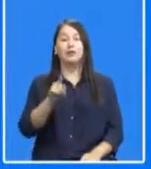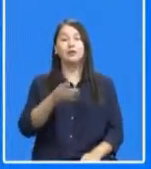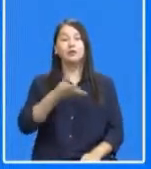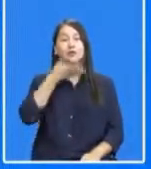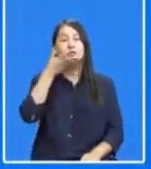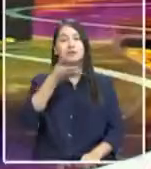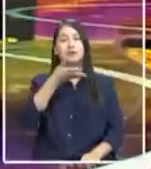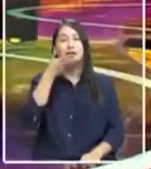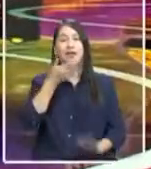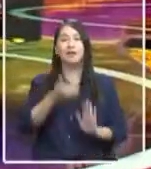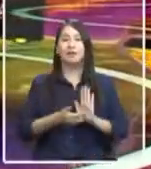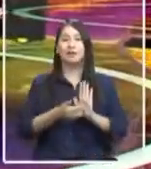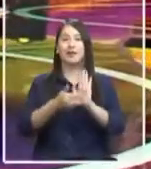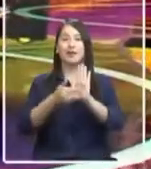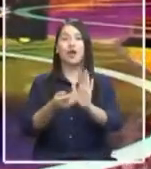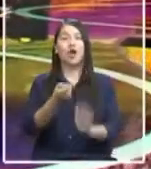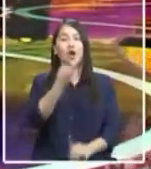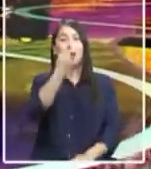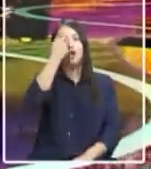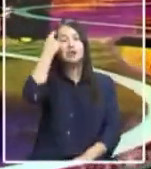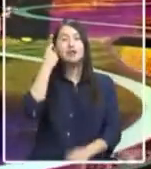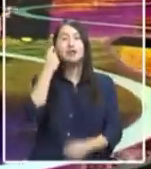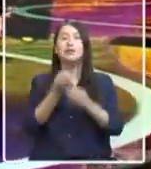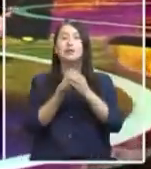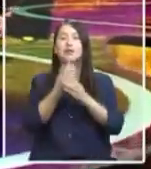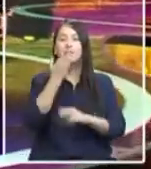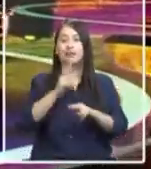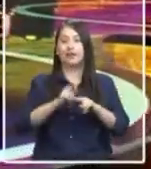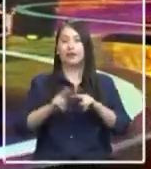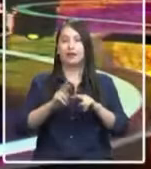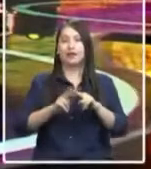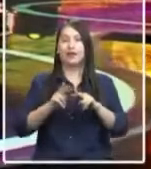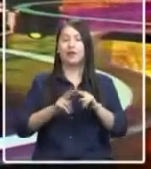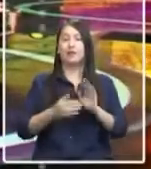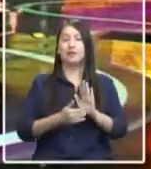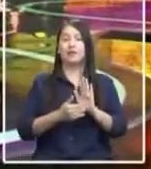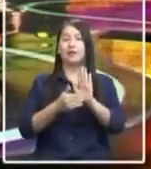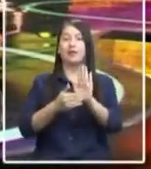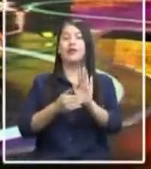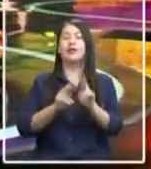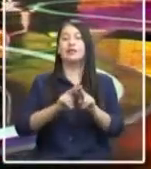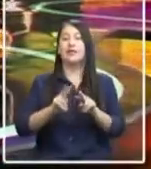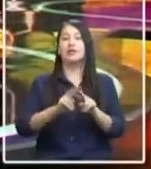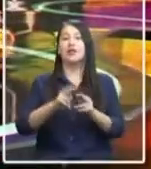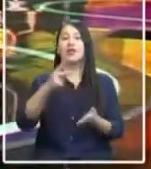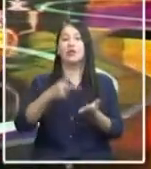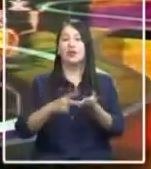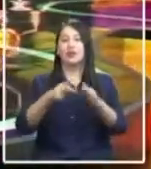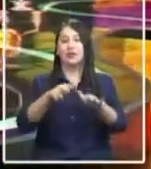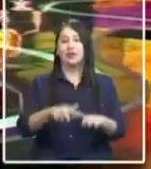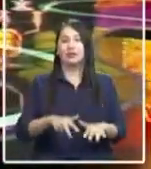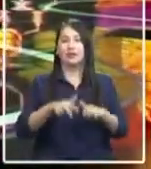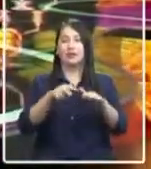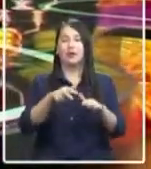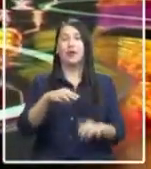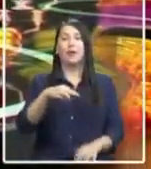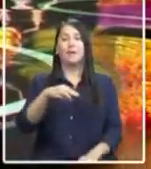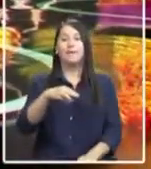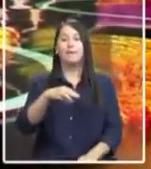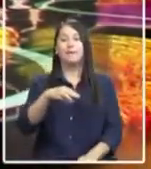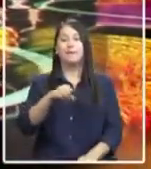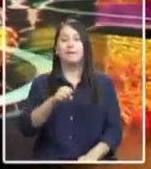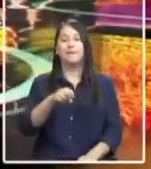La conciencia de las plantas, realizado en Congreso Futuro del año 2018. En él, Mancuso nos invitó